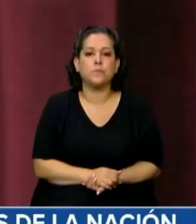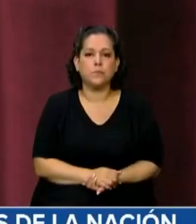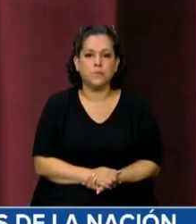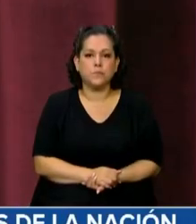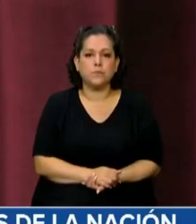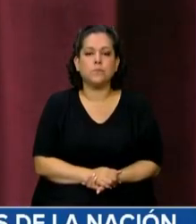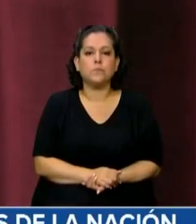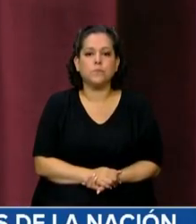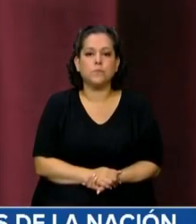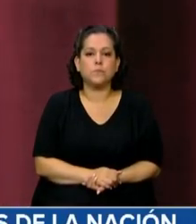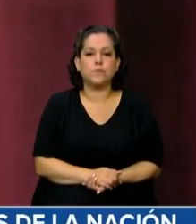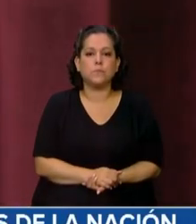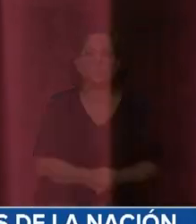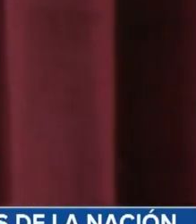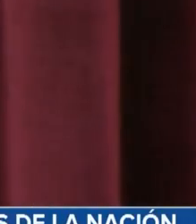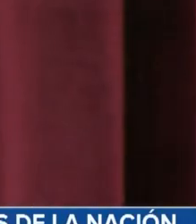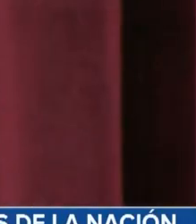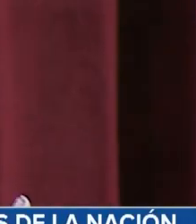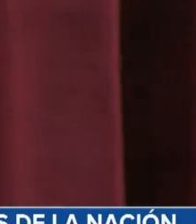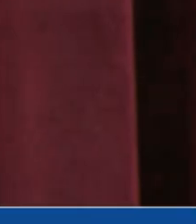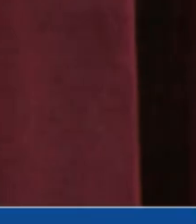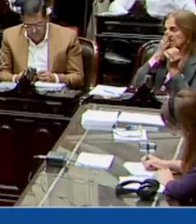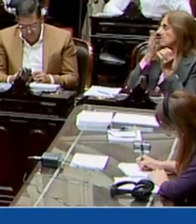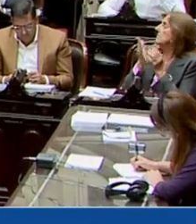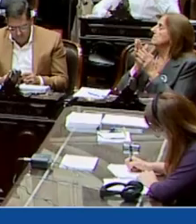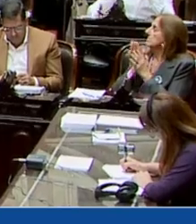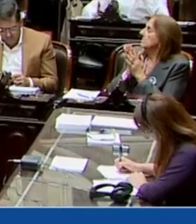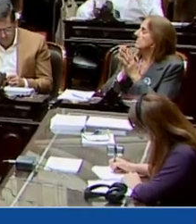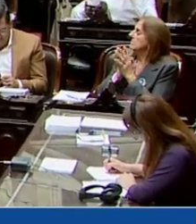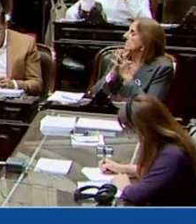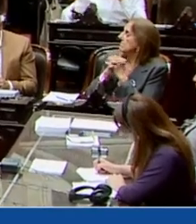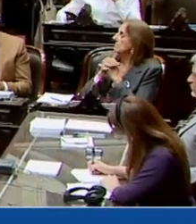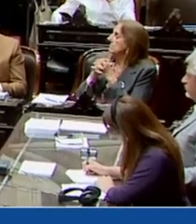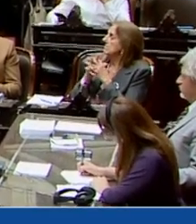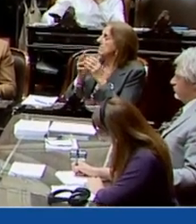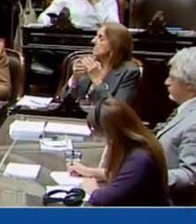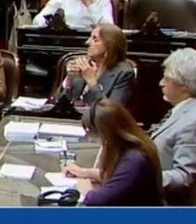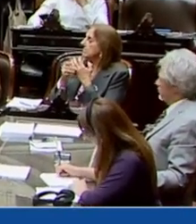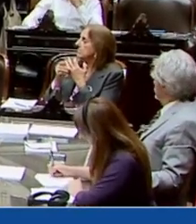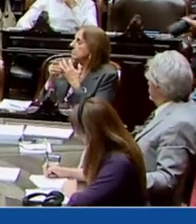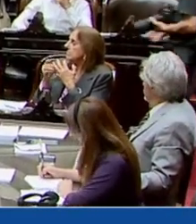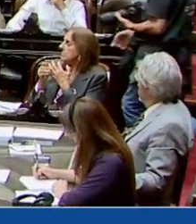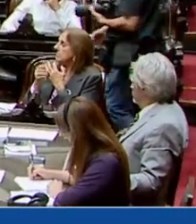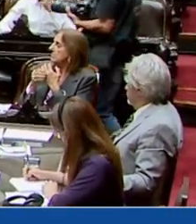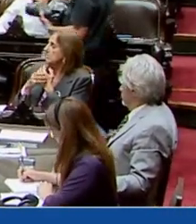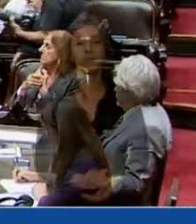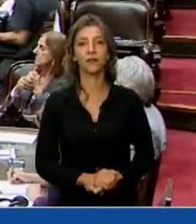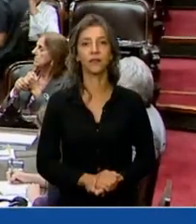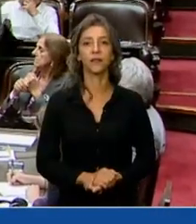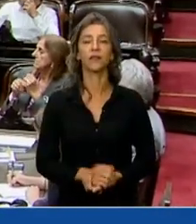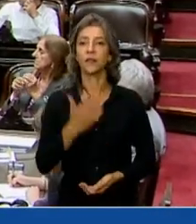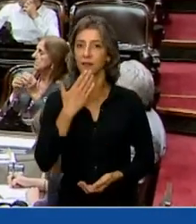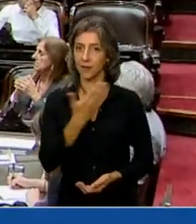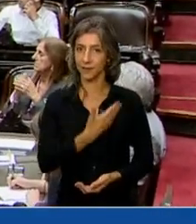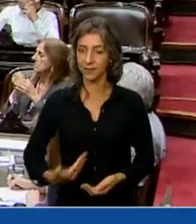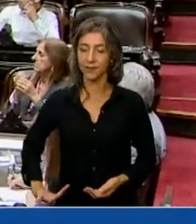para rendir un homenaje a la diputada Romina del Plan, en el mismo sentido. Gracias, señora presidenta. Bueno, está